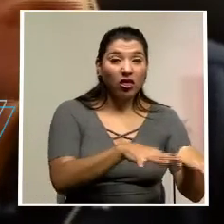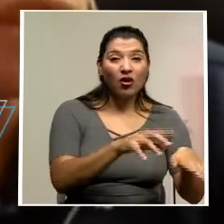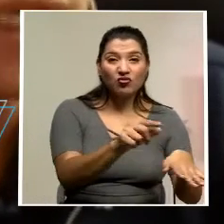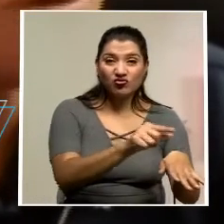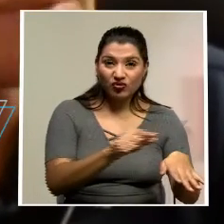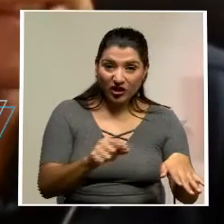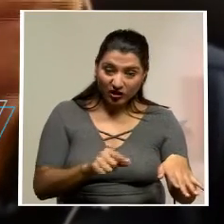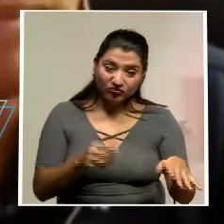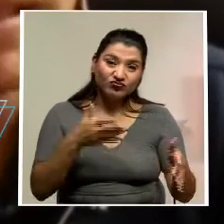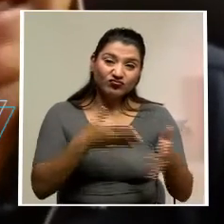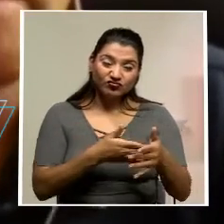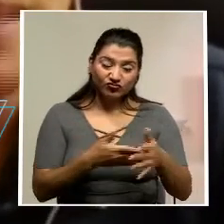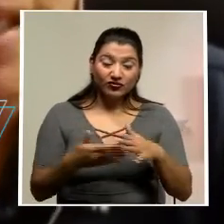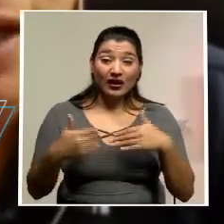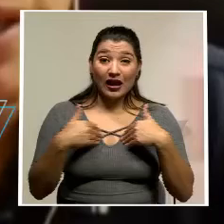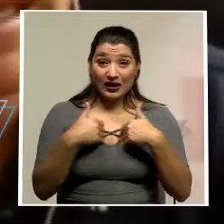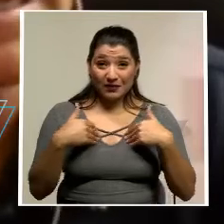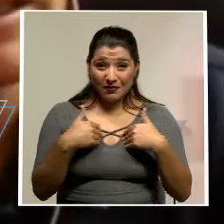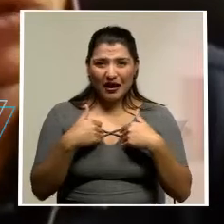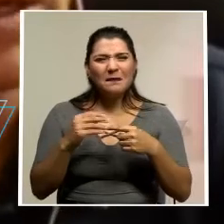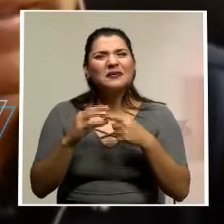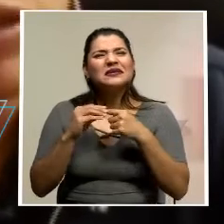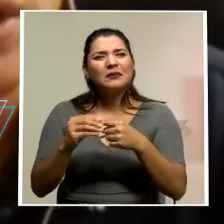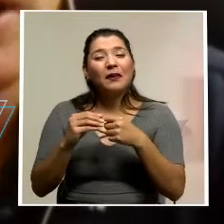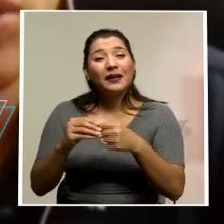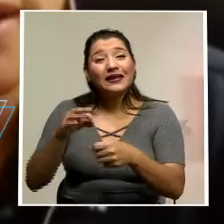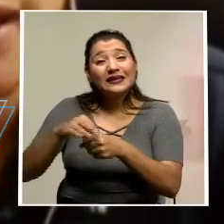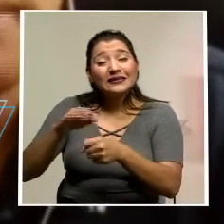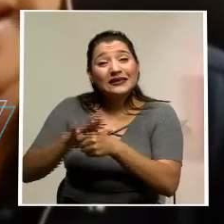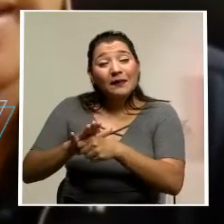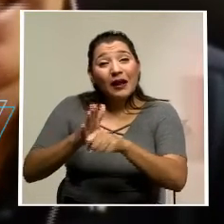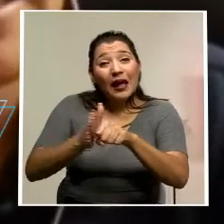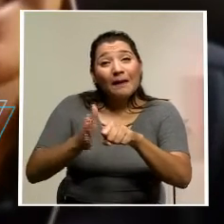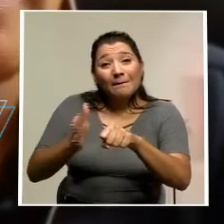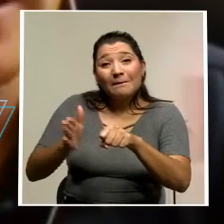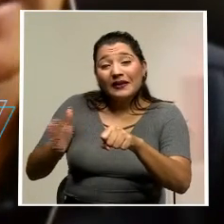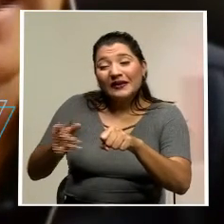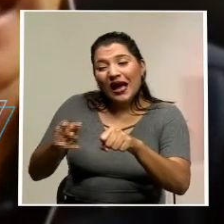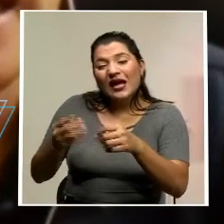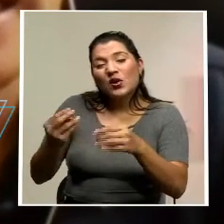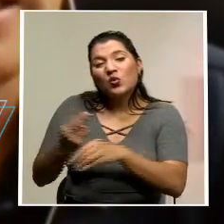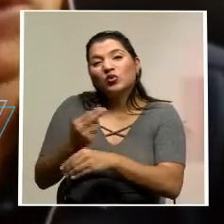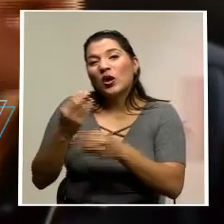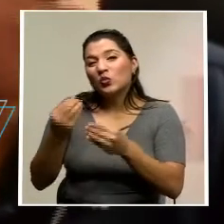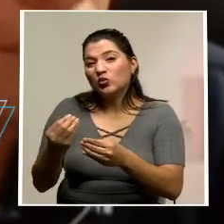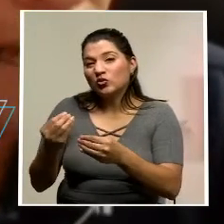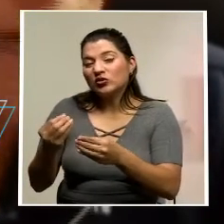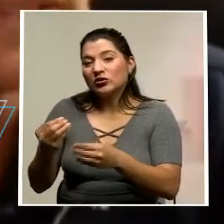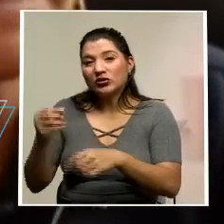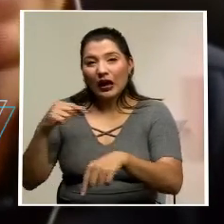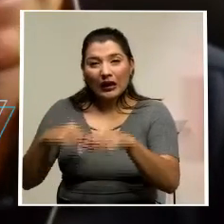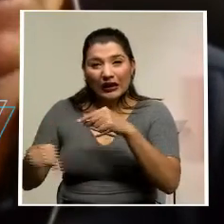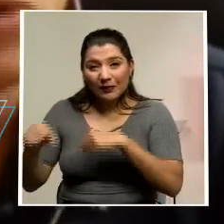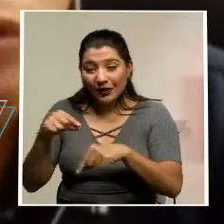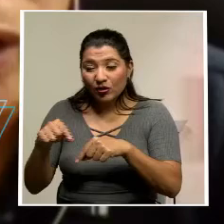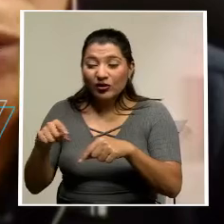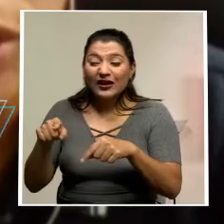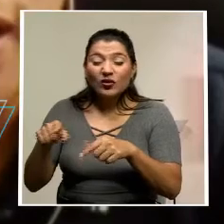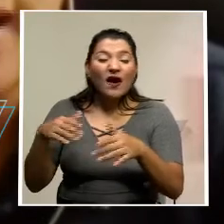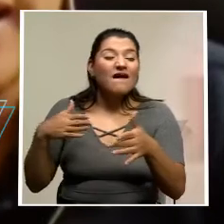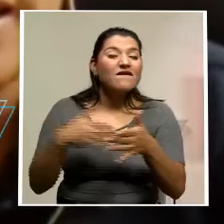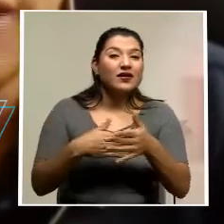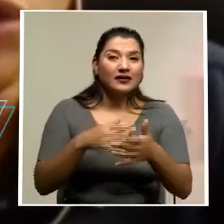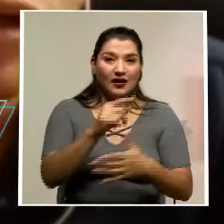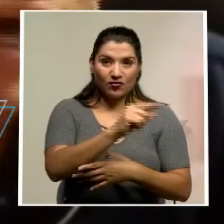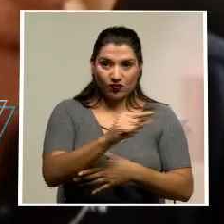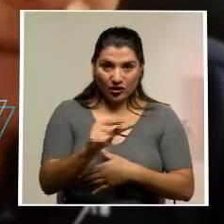muchos cultivos, principalmente la piña, ¿verdad? En toda esta zona norte del país, que afecta nuestros humedales, afecta nuestros ríos